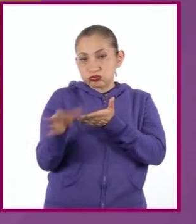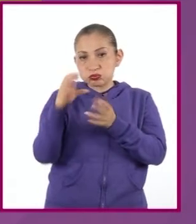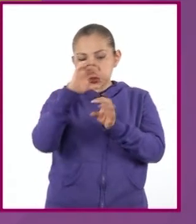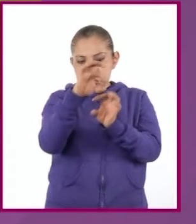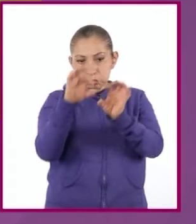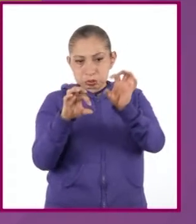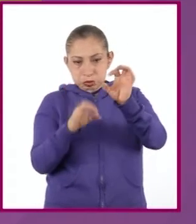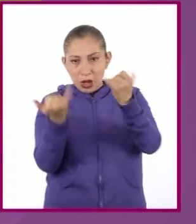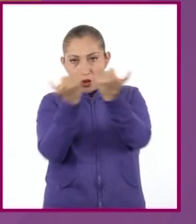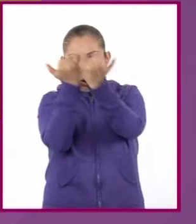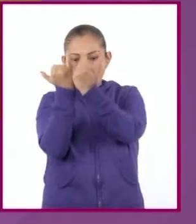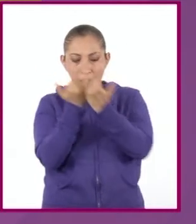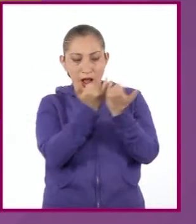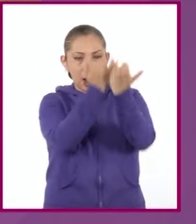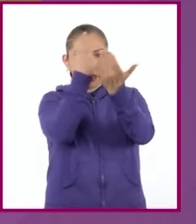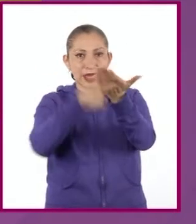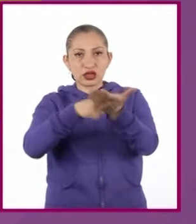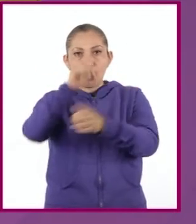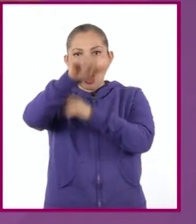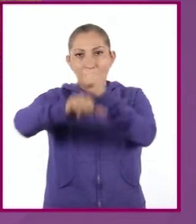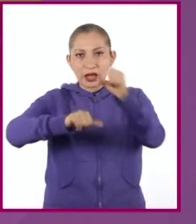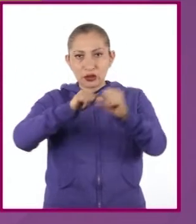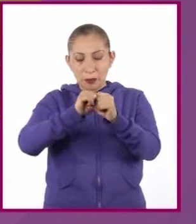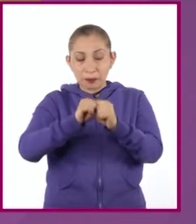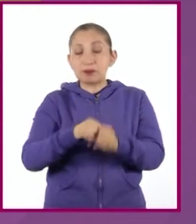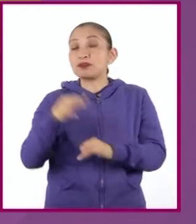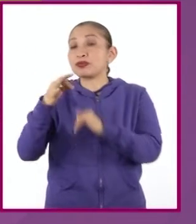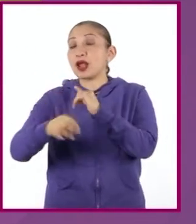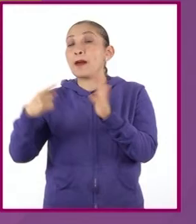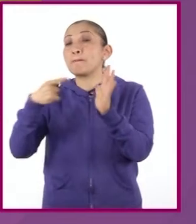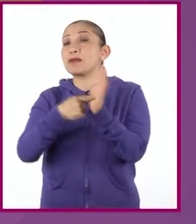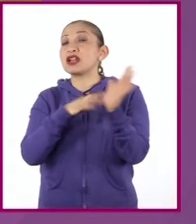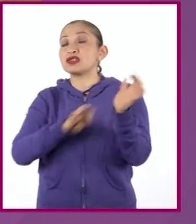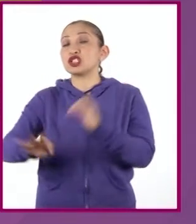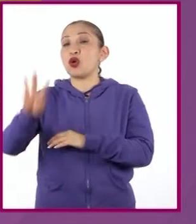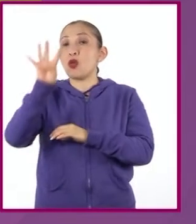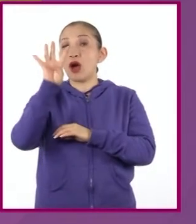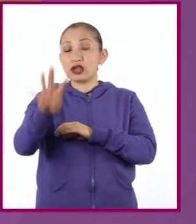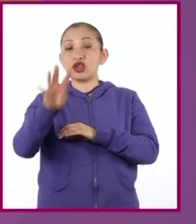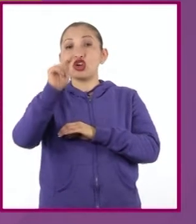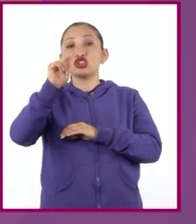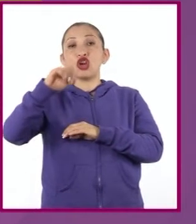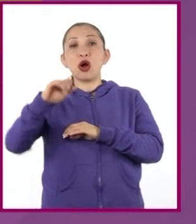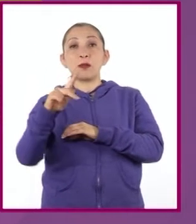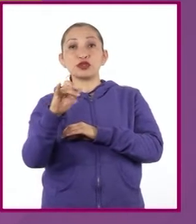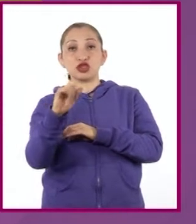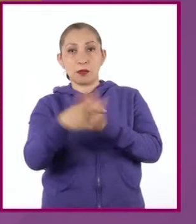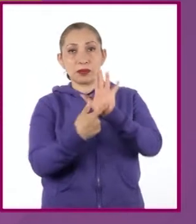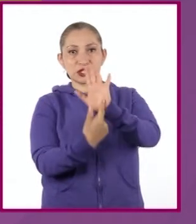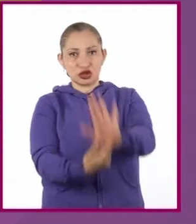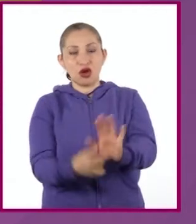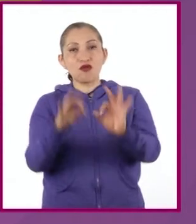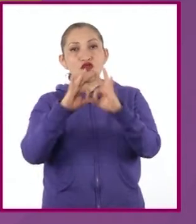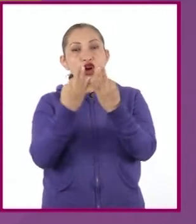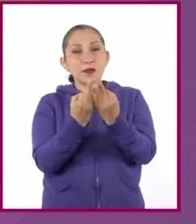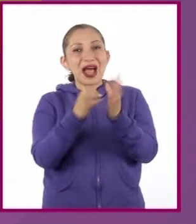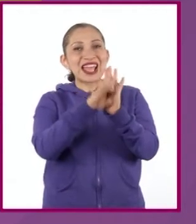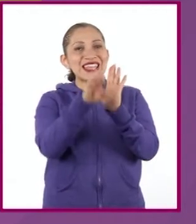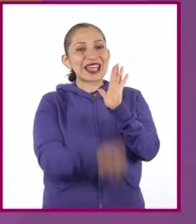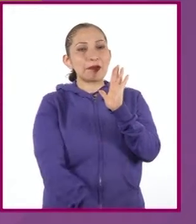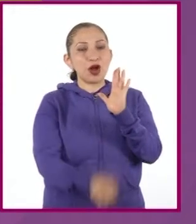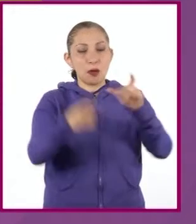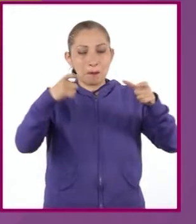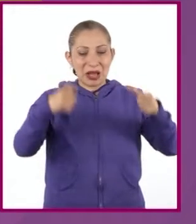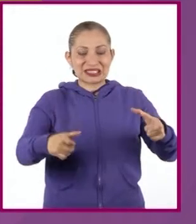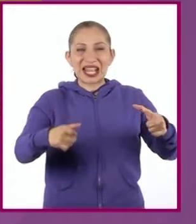distribuía homogéneamente en el átomo. Finalmente, en 1904, Thomson presentó el modelo atómico denominado pastel